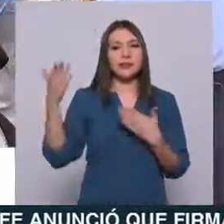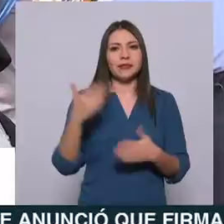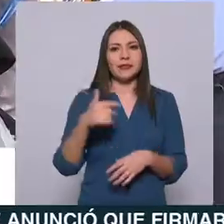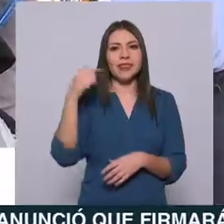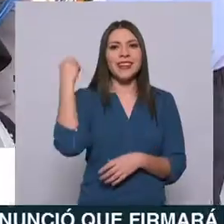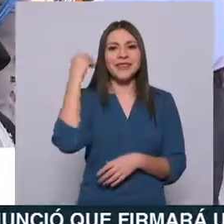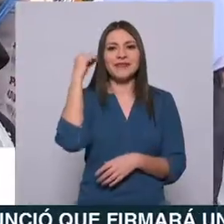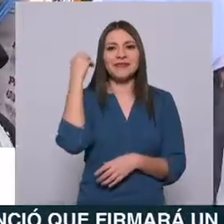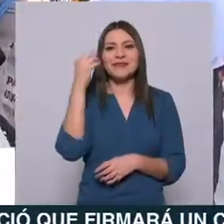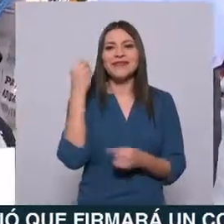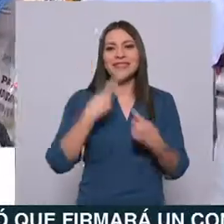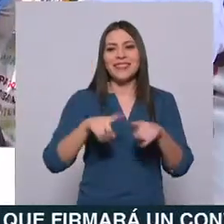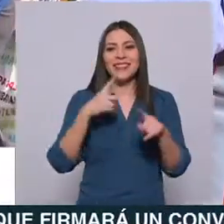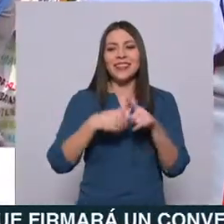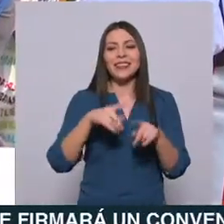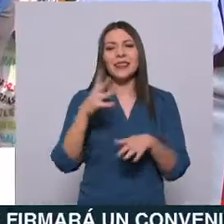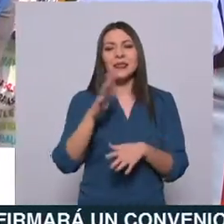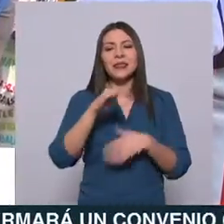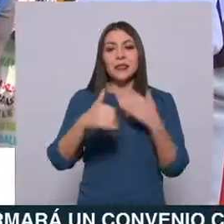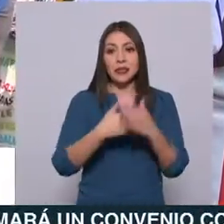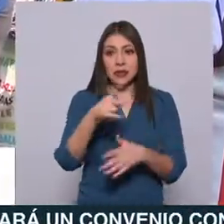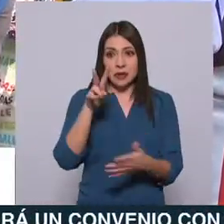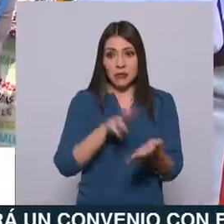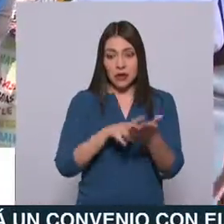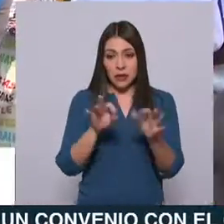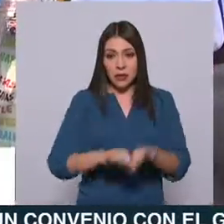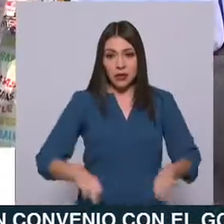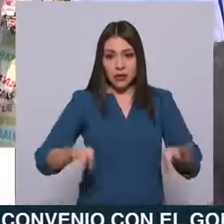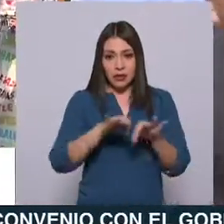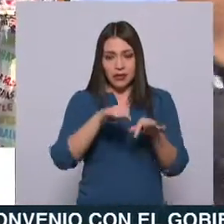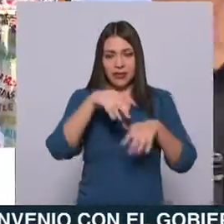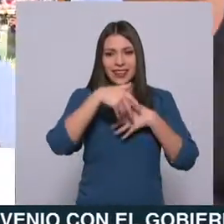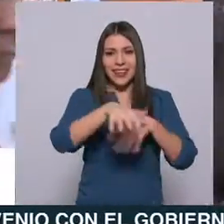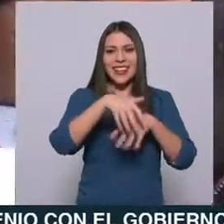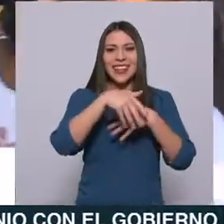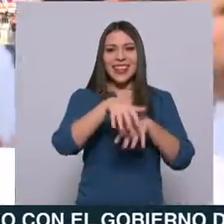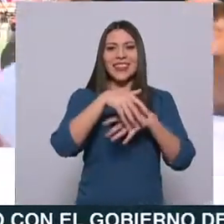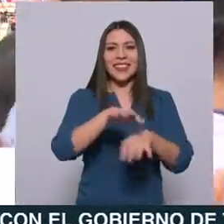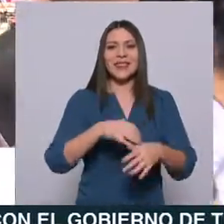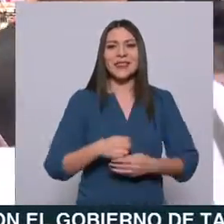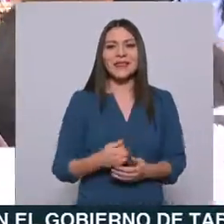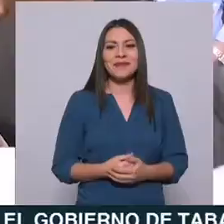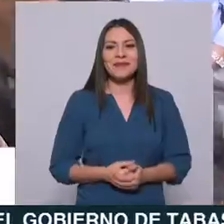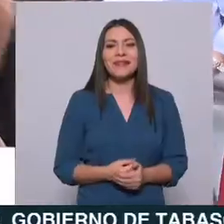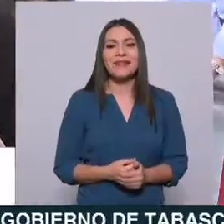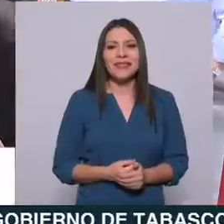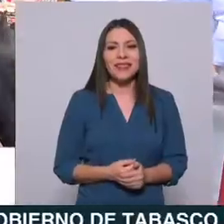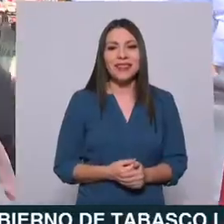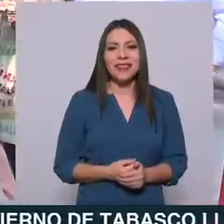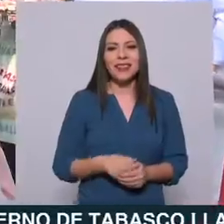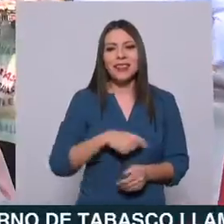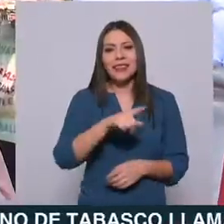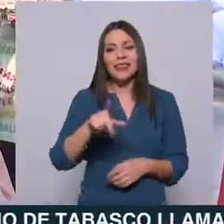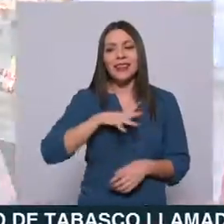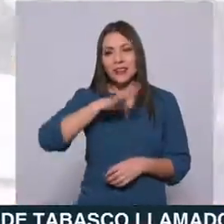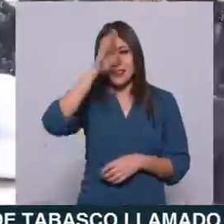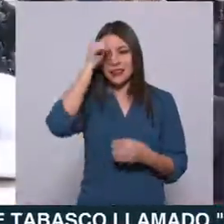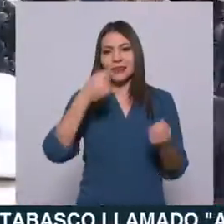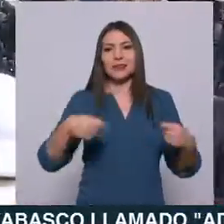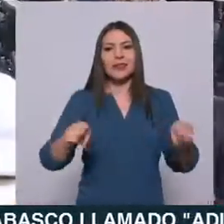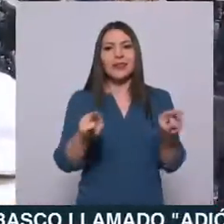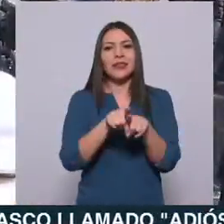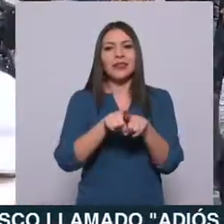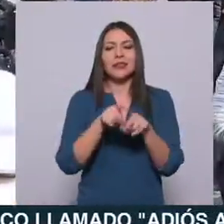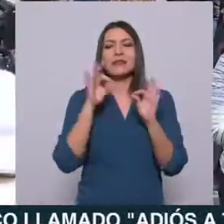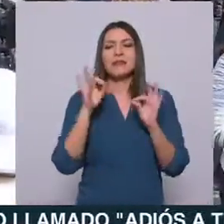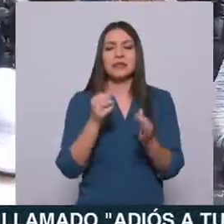¿Para ustedes vale la pena esta marcha? Sí, claro, tenemos nuestras convicciones, nuestros principios bien firmes. A